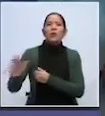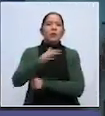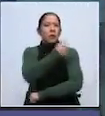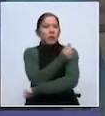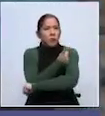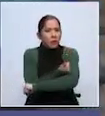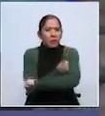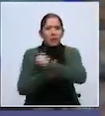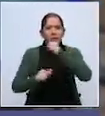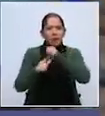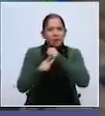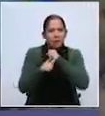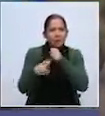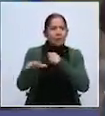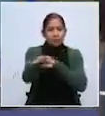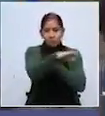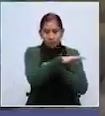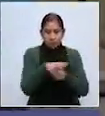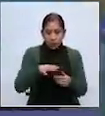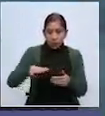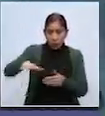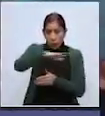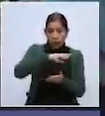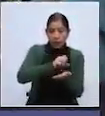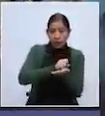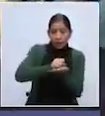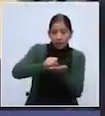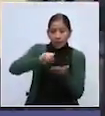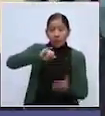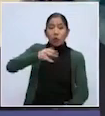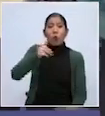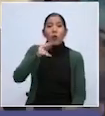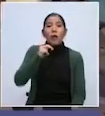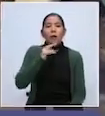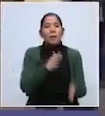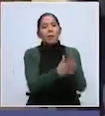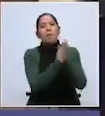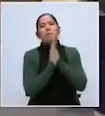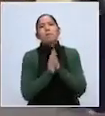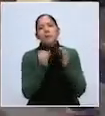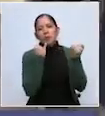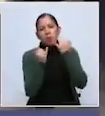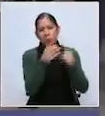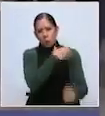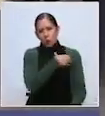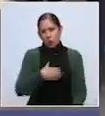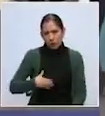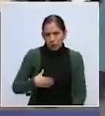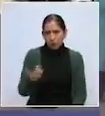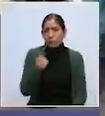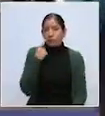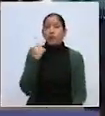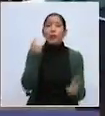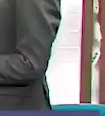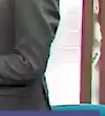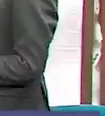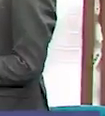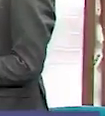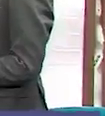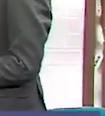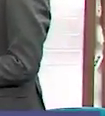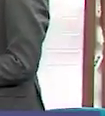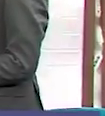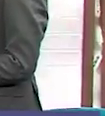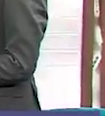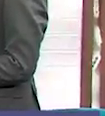Julián en torno al pedido que realizan a la gobernación. Este es el informe que podemos darle a esta hora de la mañana desde el municipio de San